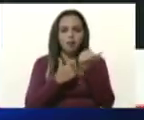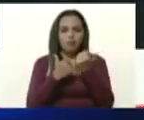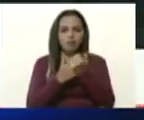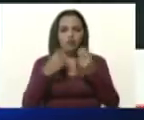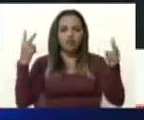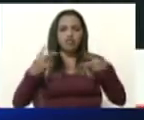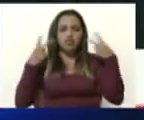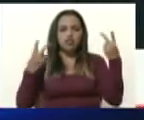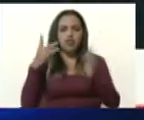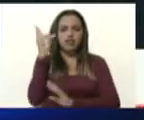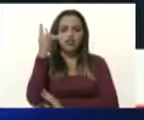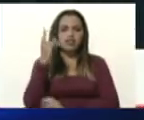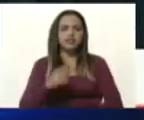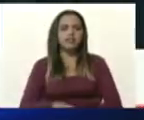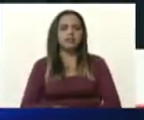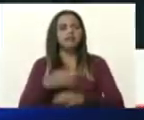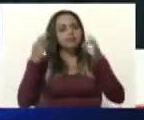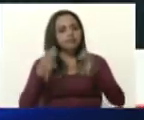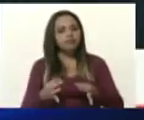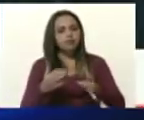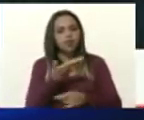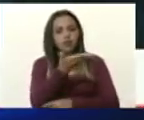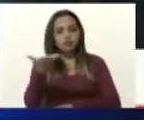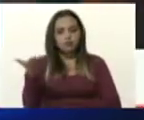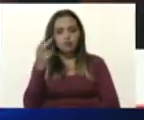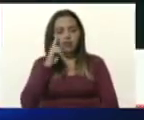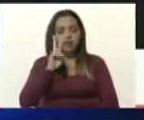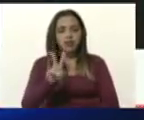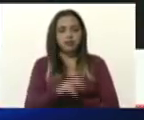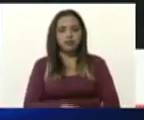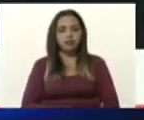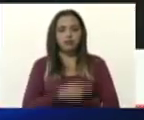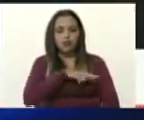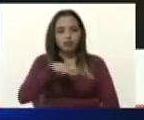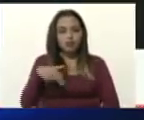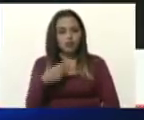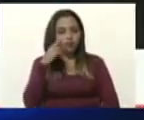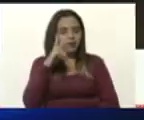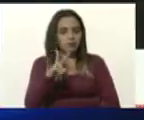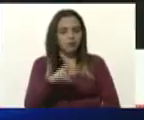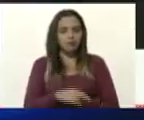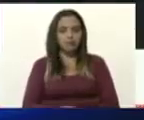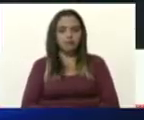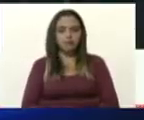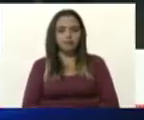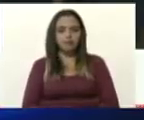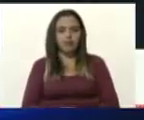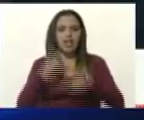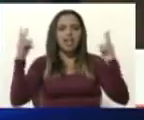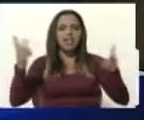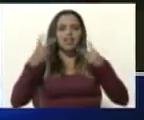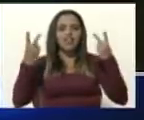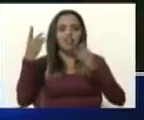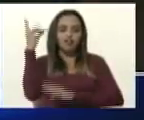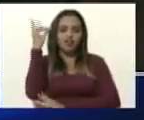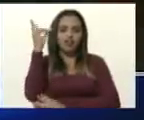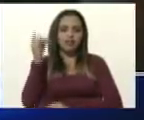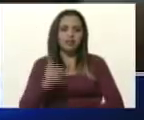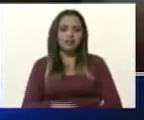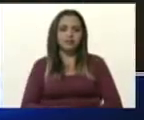así será y ustedes lo verán nosotros lo veremos que viva bolivia